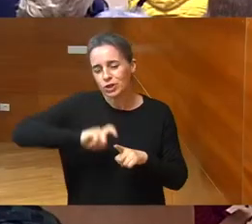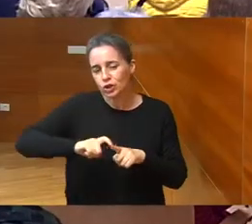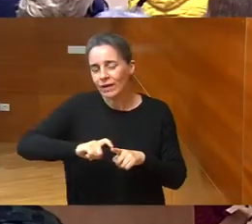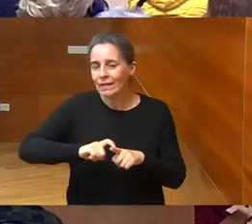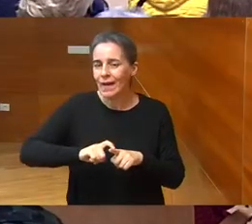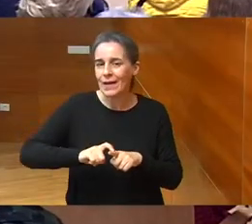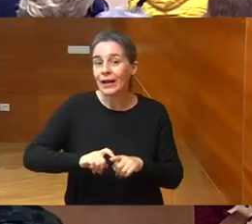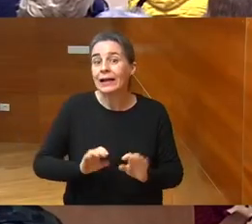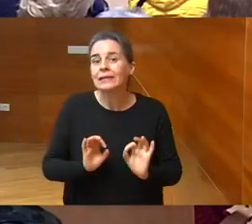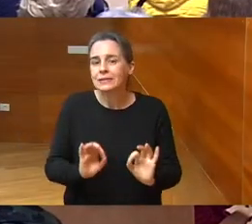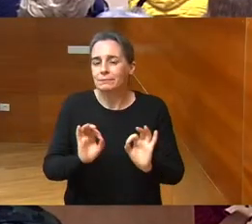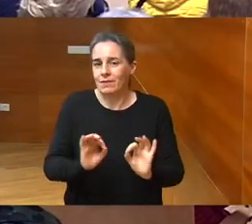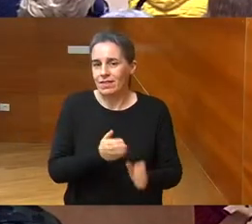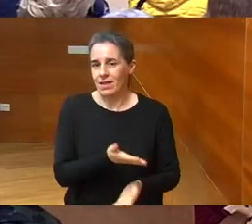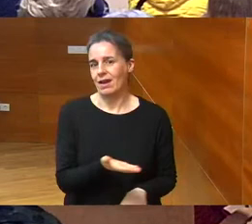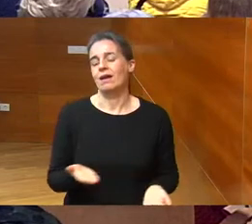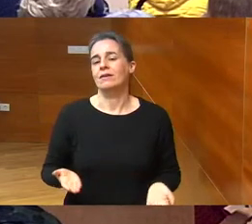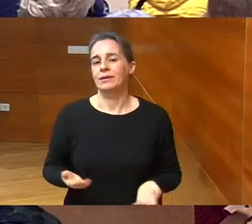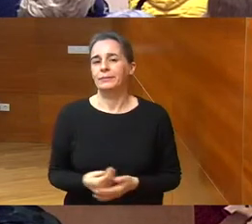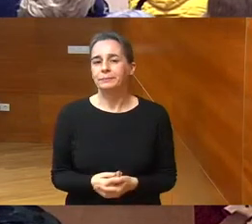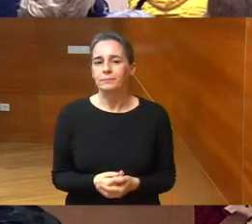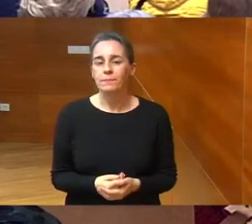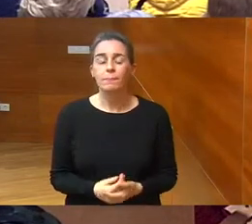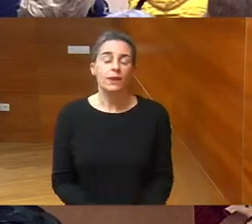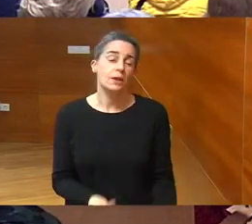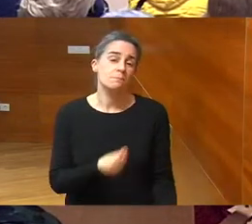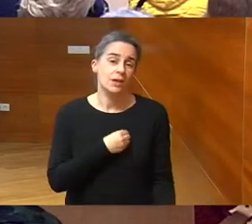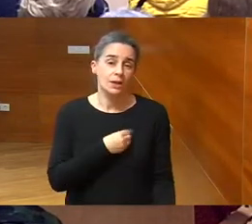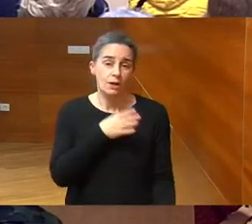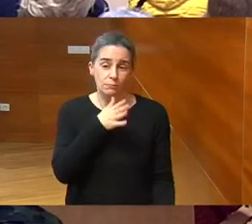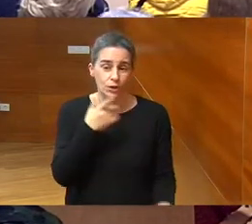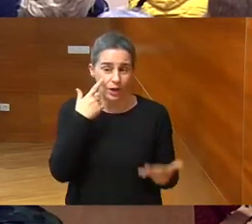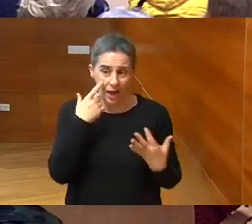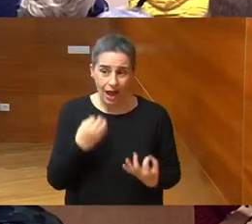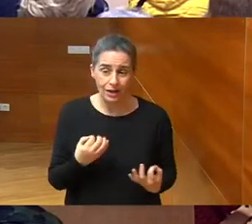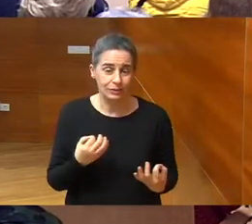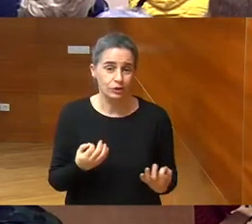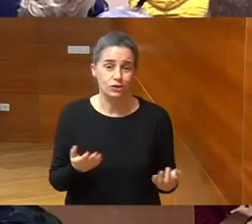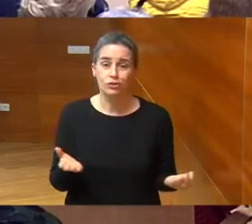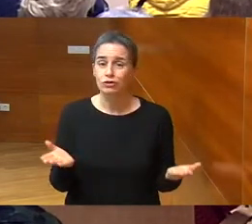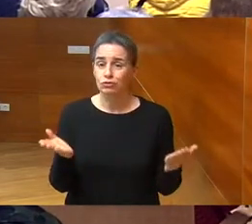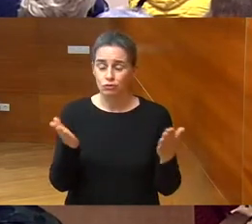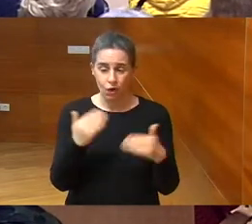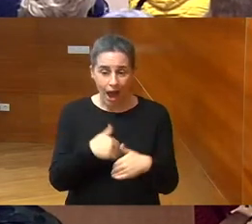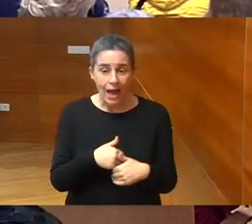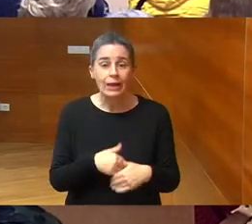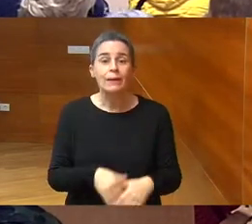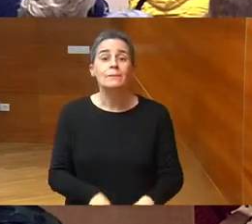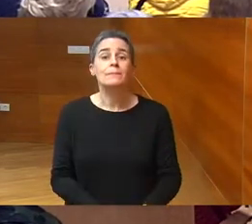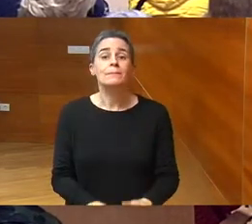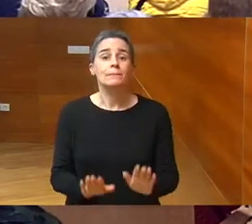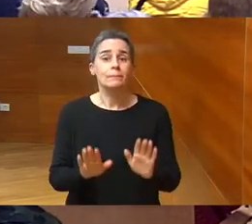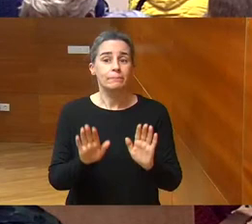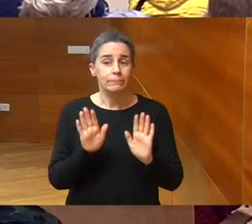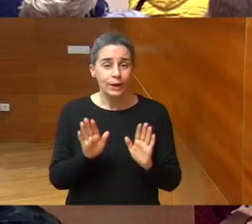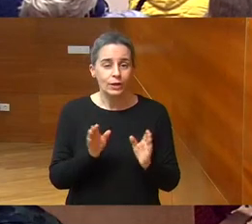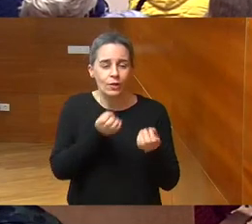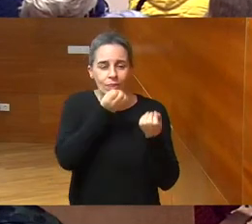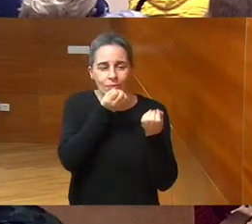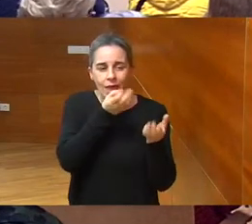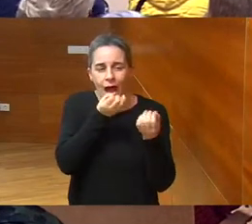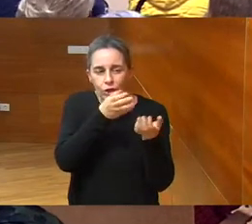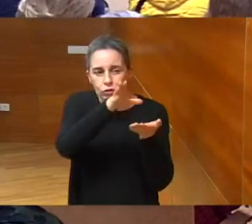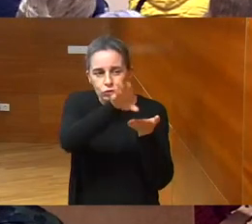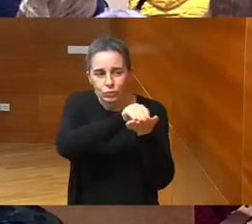una pena porque no no matemos no está pero a través de todas estas cosas podéis